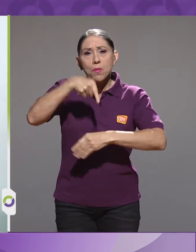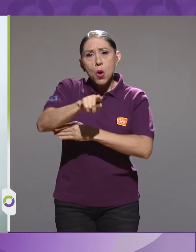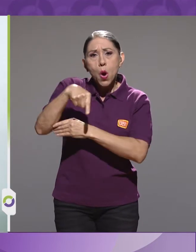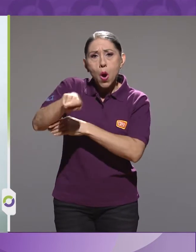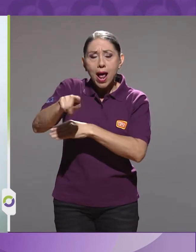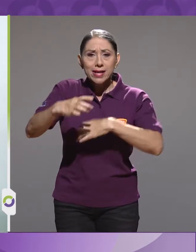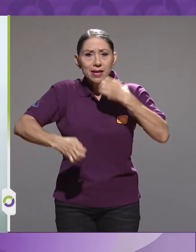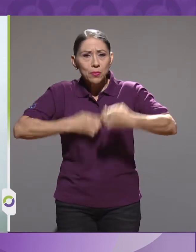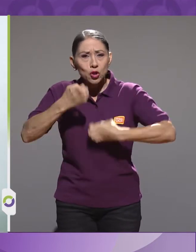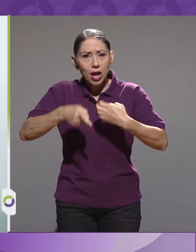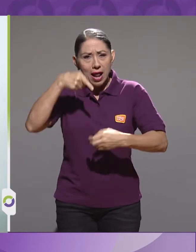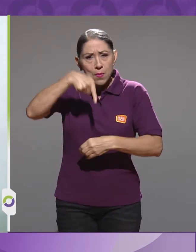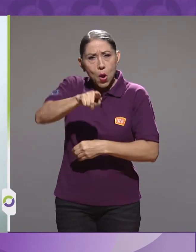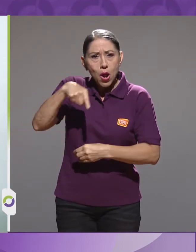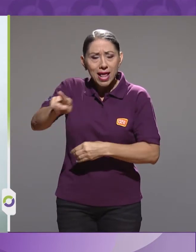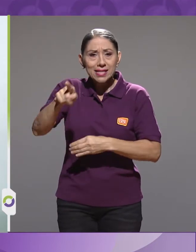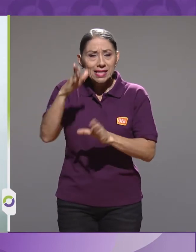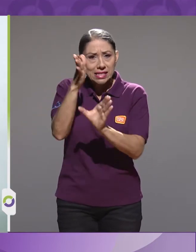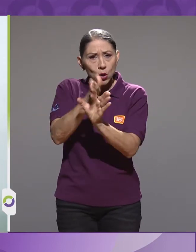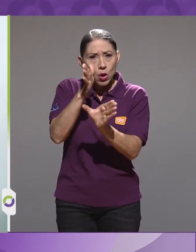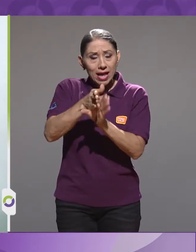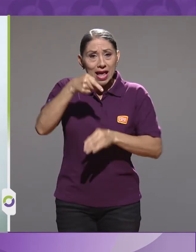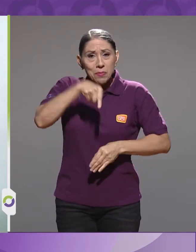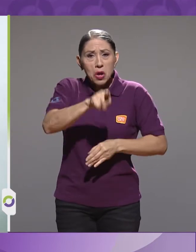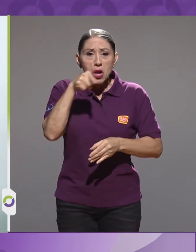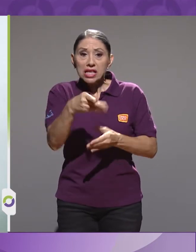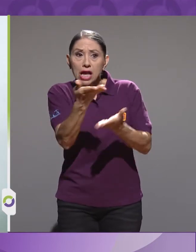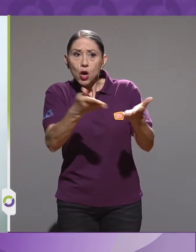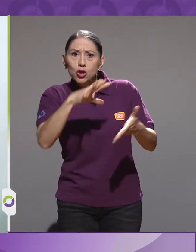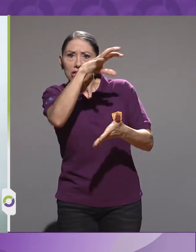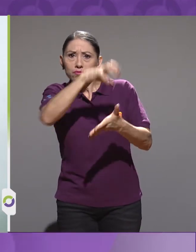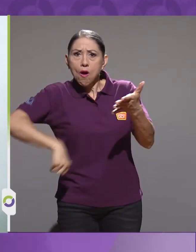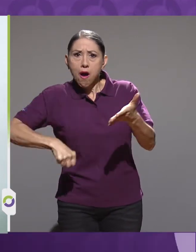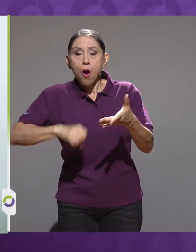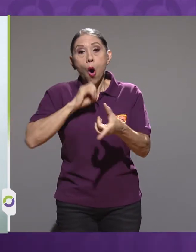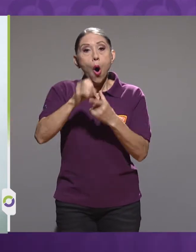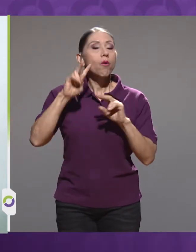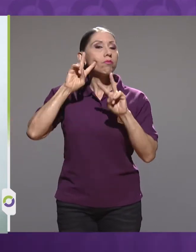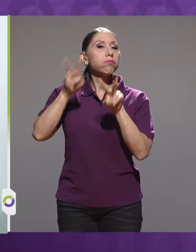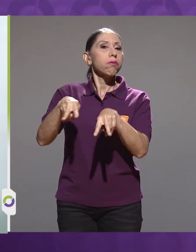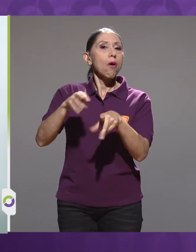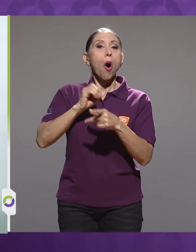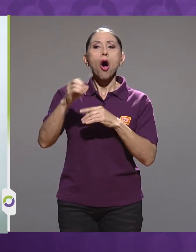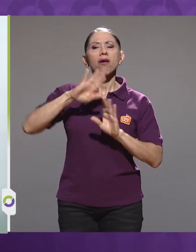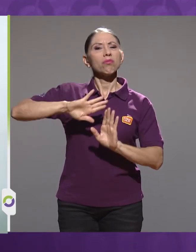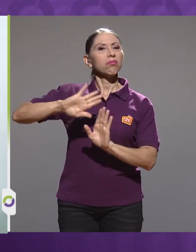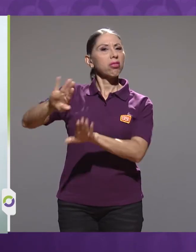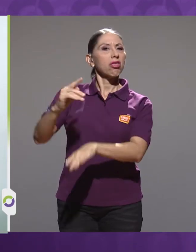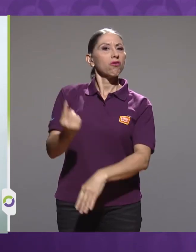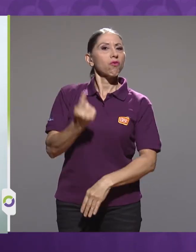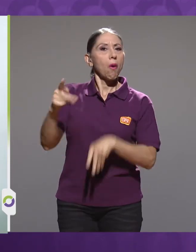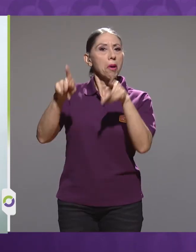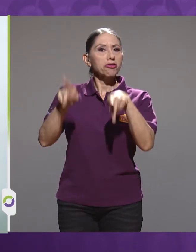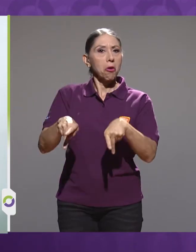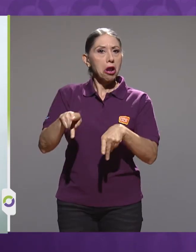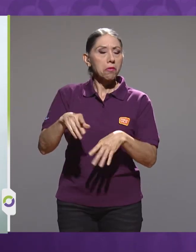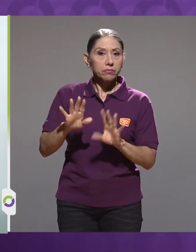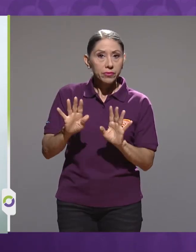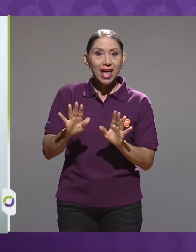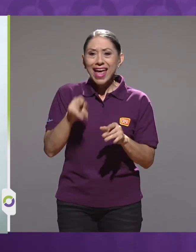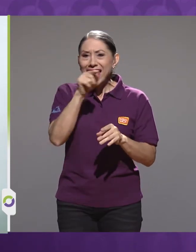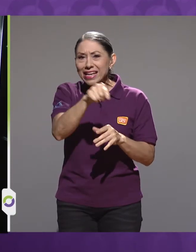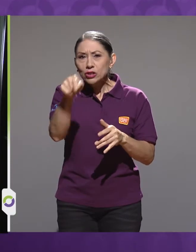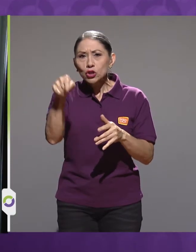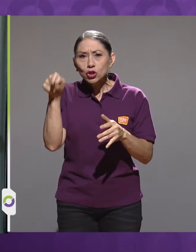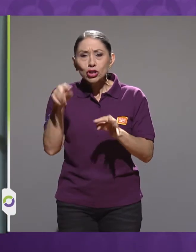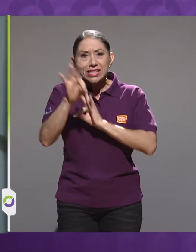¿verdad? La psicológica, la violencia patrimonial, la negligencia, el abandono, ¿verdad? Que son violencias que tal vez